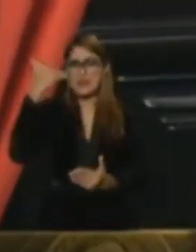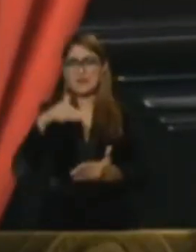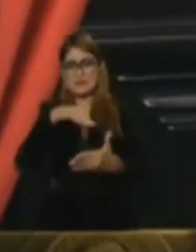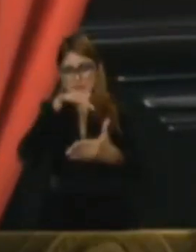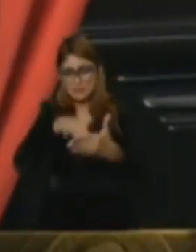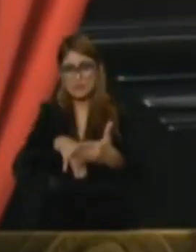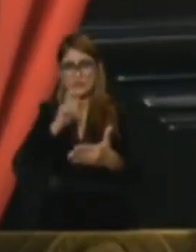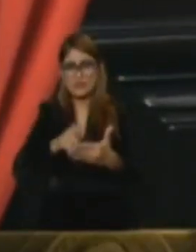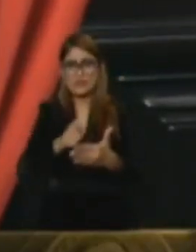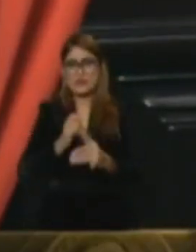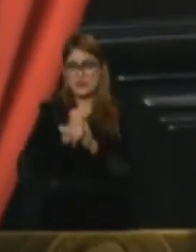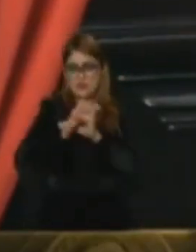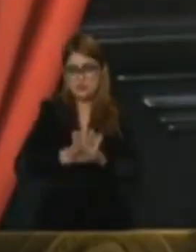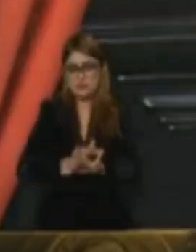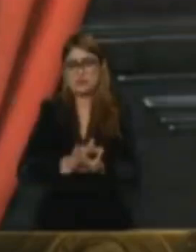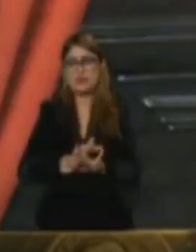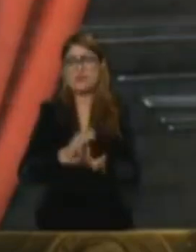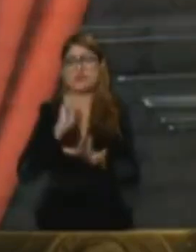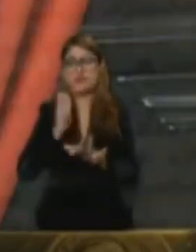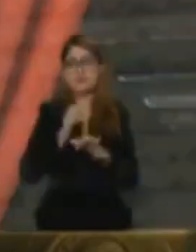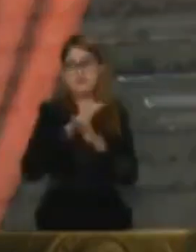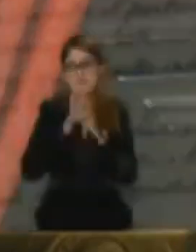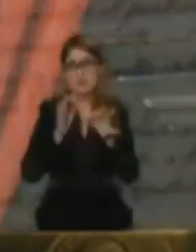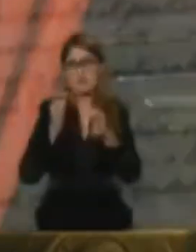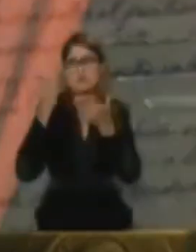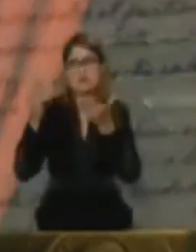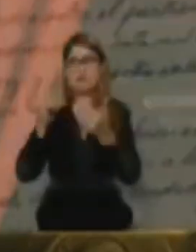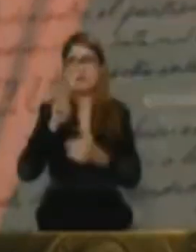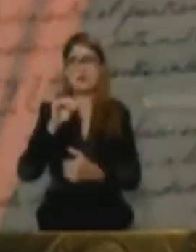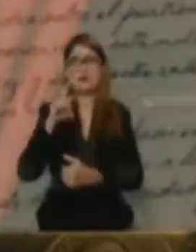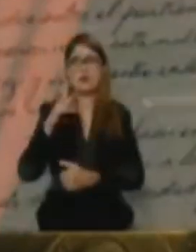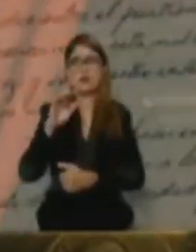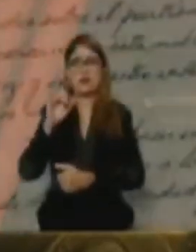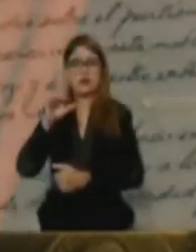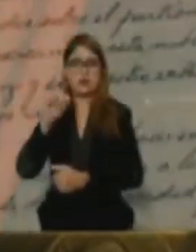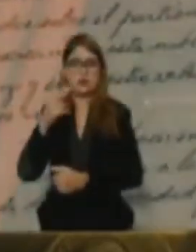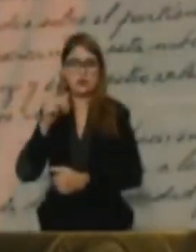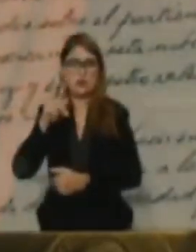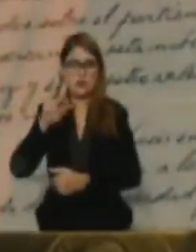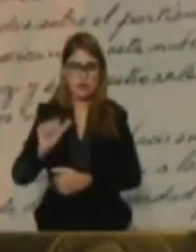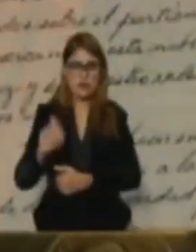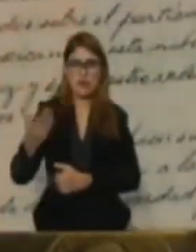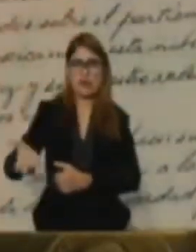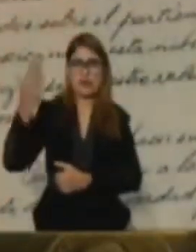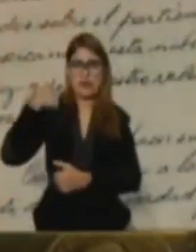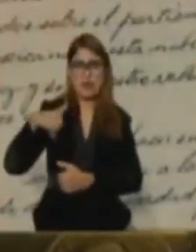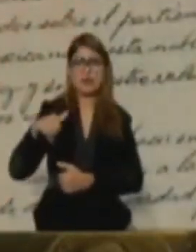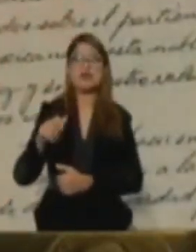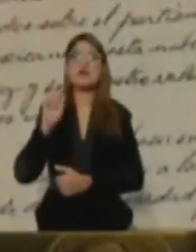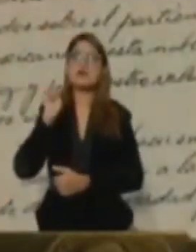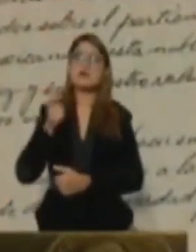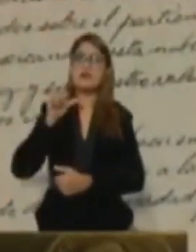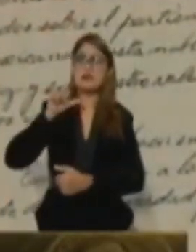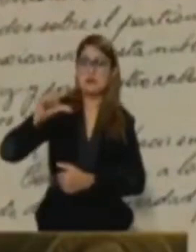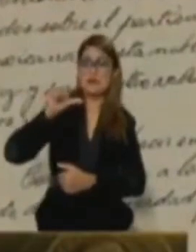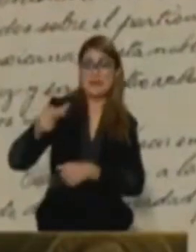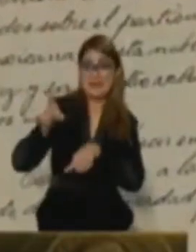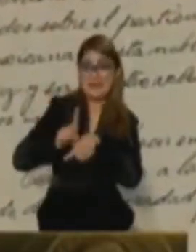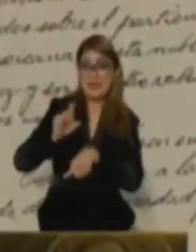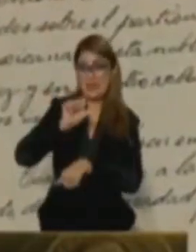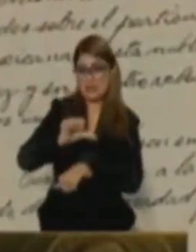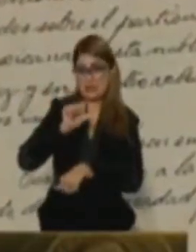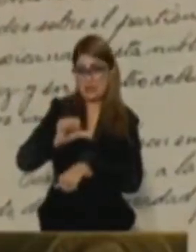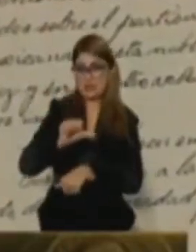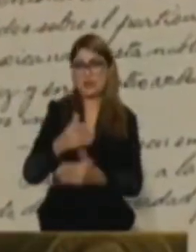el informe presentado por don Victoriano Huerta ante el Congreso de la Unión el 16 del presente.